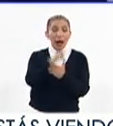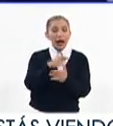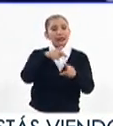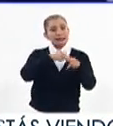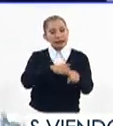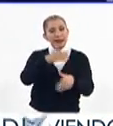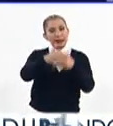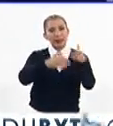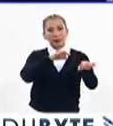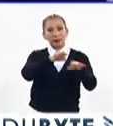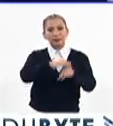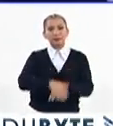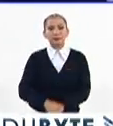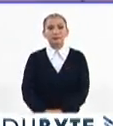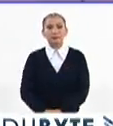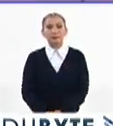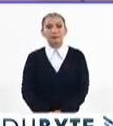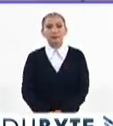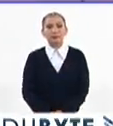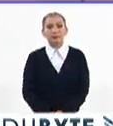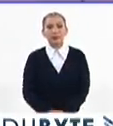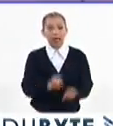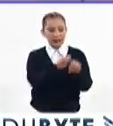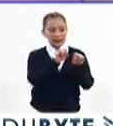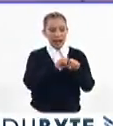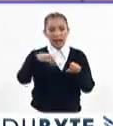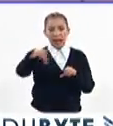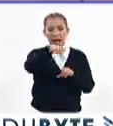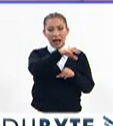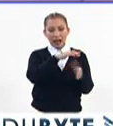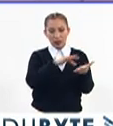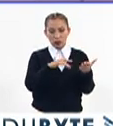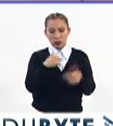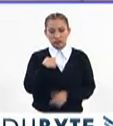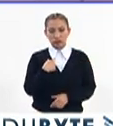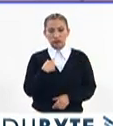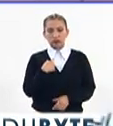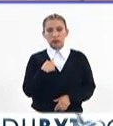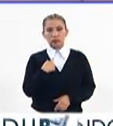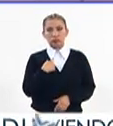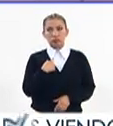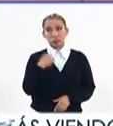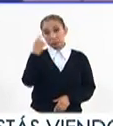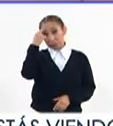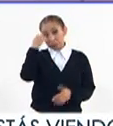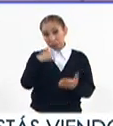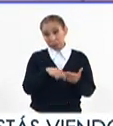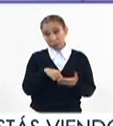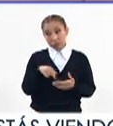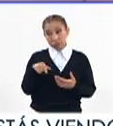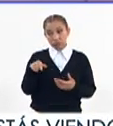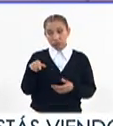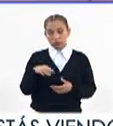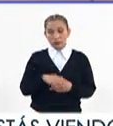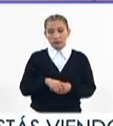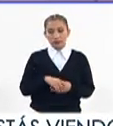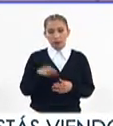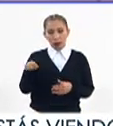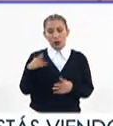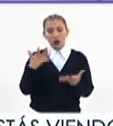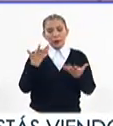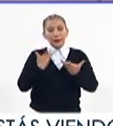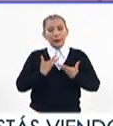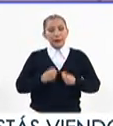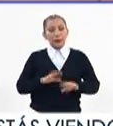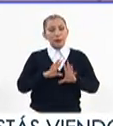que continúen con estos proyectos. Las salas de lectura yo pienso que es un respiro,